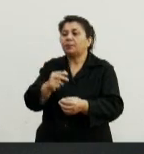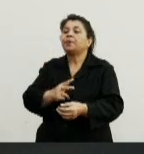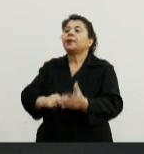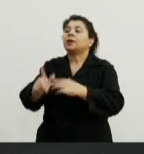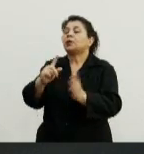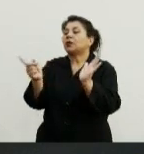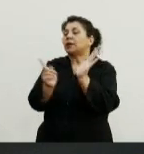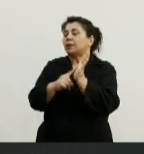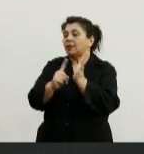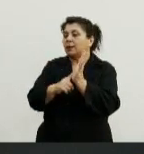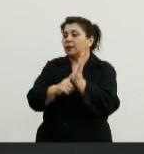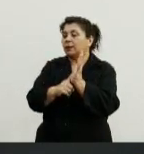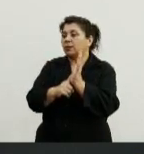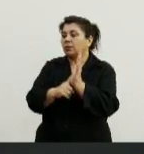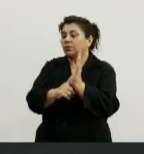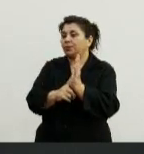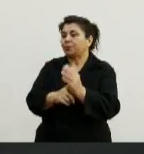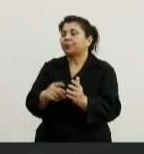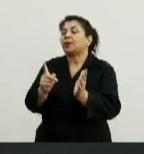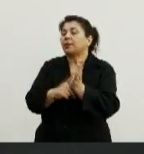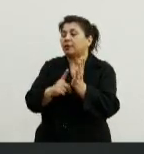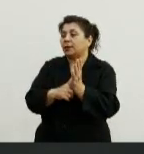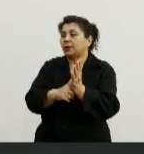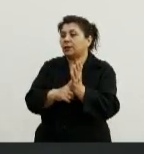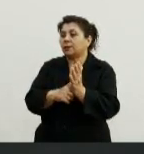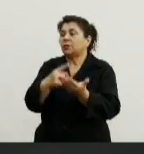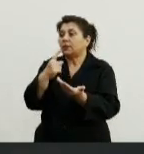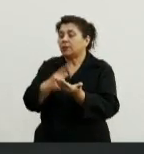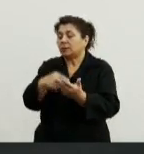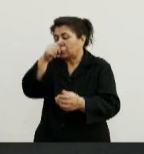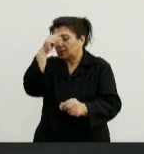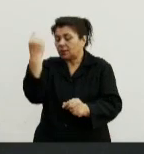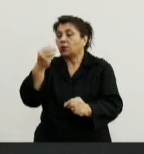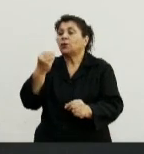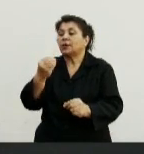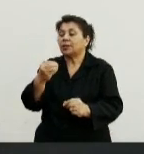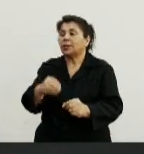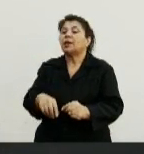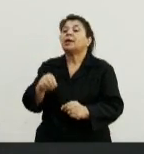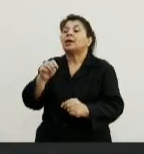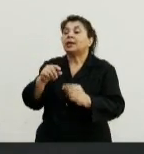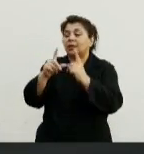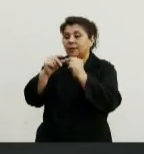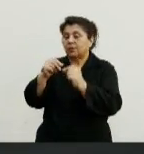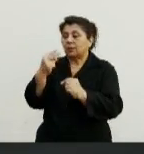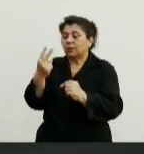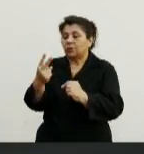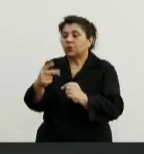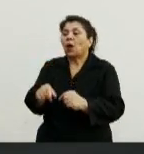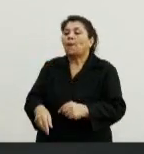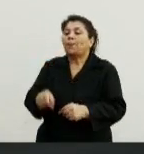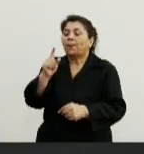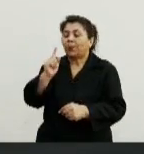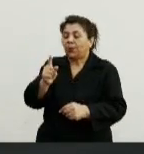decreto nacional del decreto necesidad y urgencia 329 que establece en el artículo 2 la prohibición de